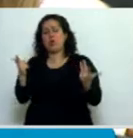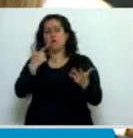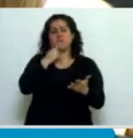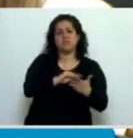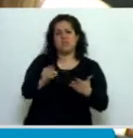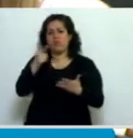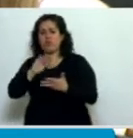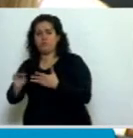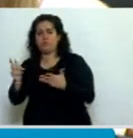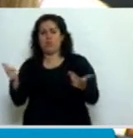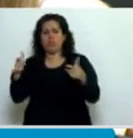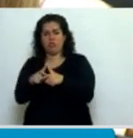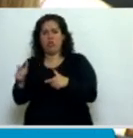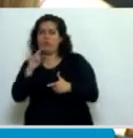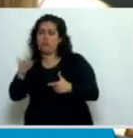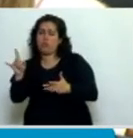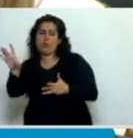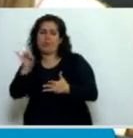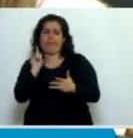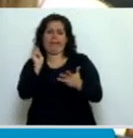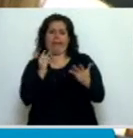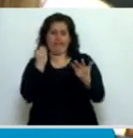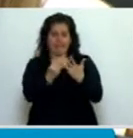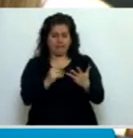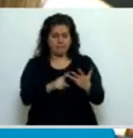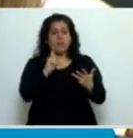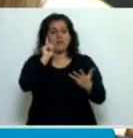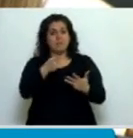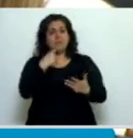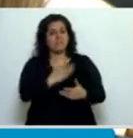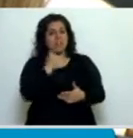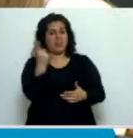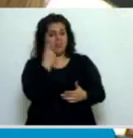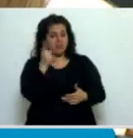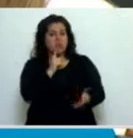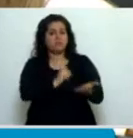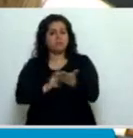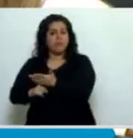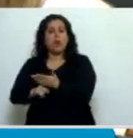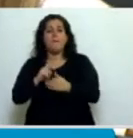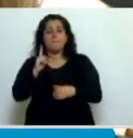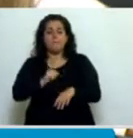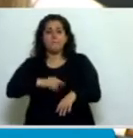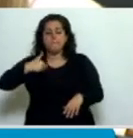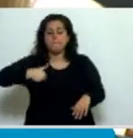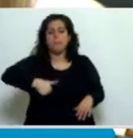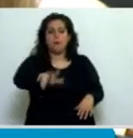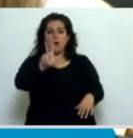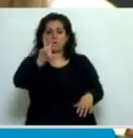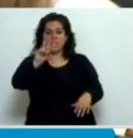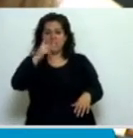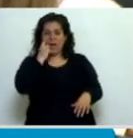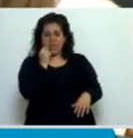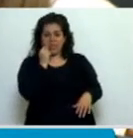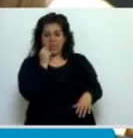que se crea en el artículo 18. Establece además que los directores serán designados dentro de los próximos 30 días, si esto se